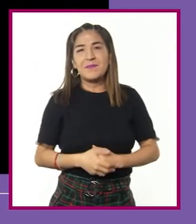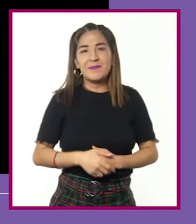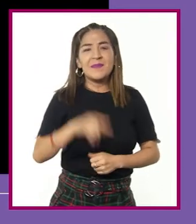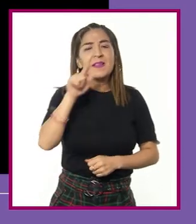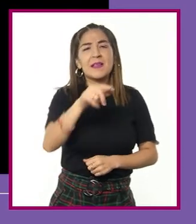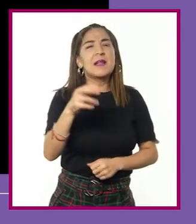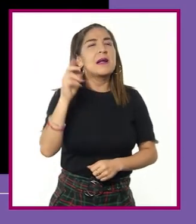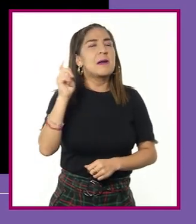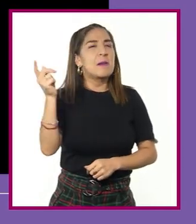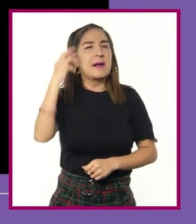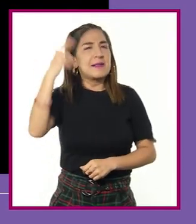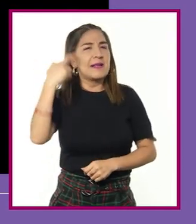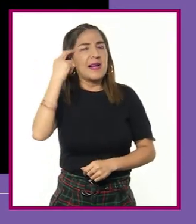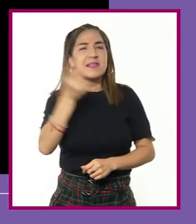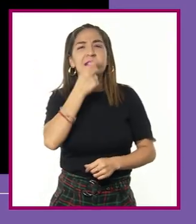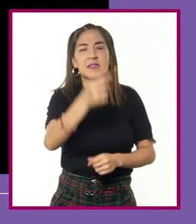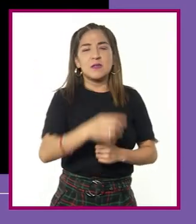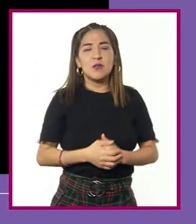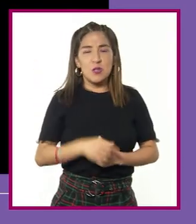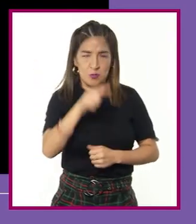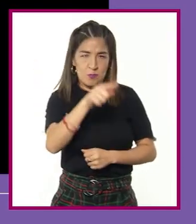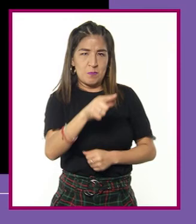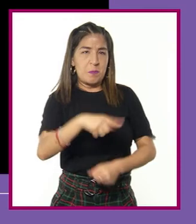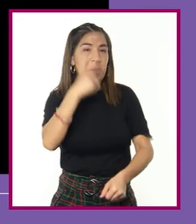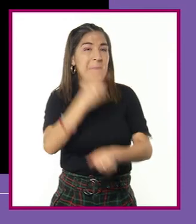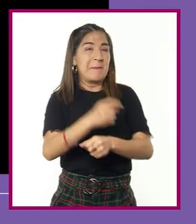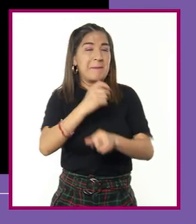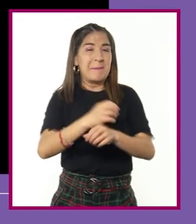monarca decir: Te nombro primer ministro.